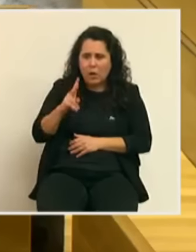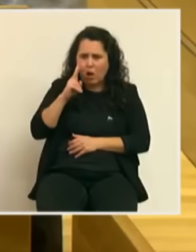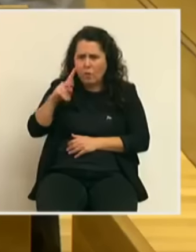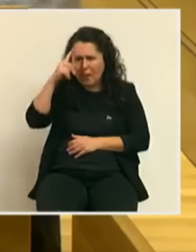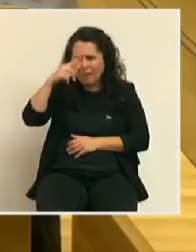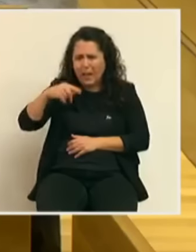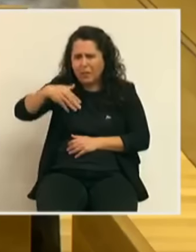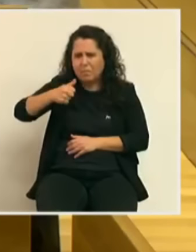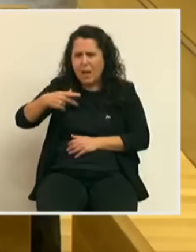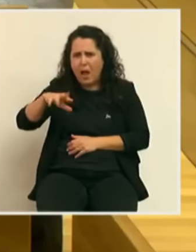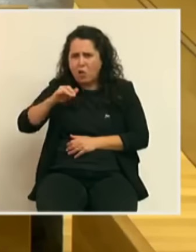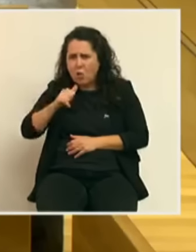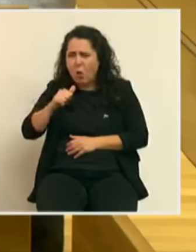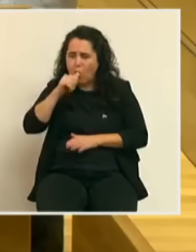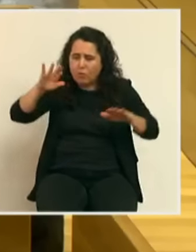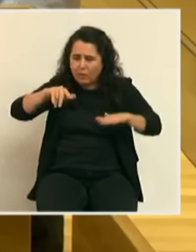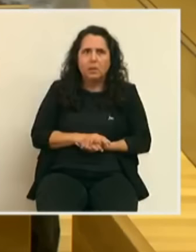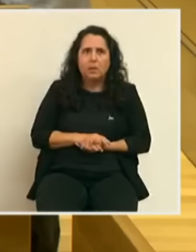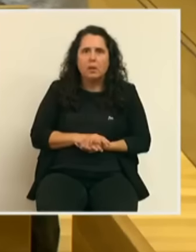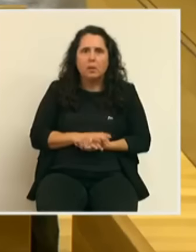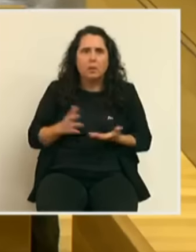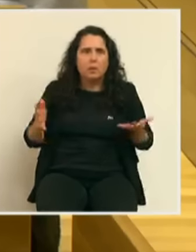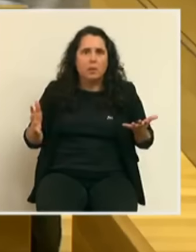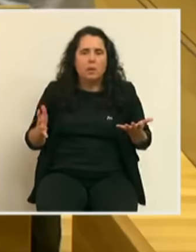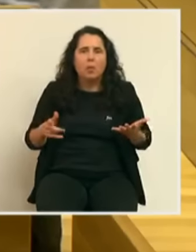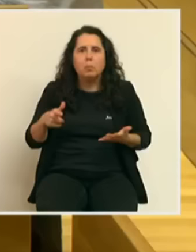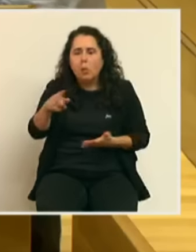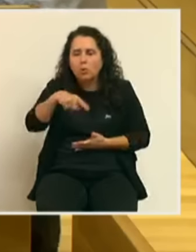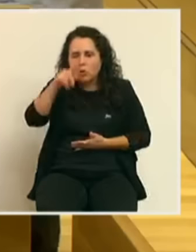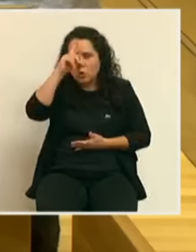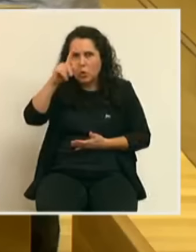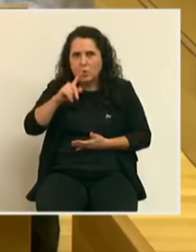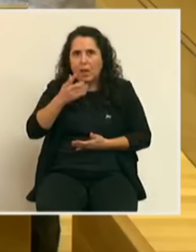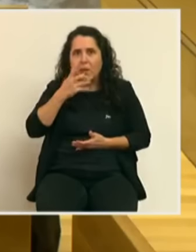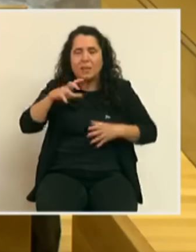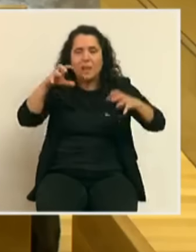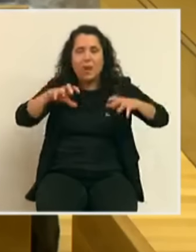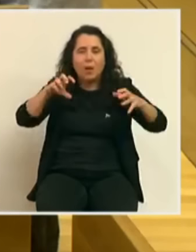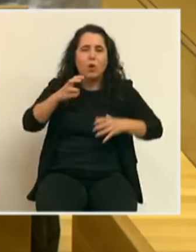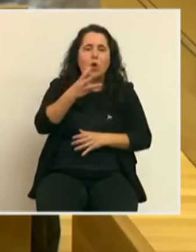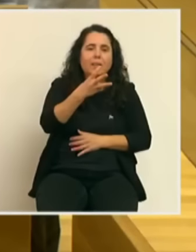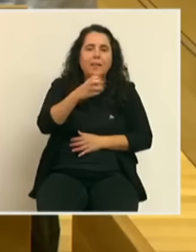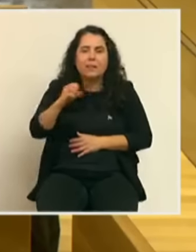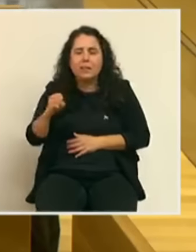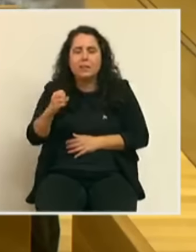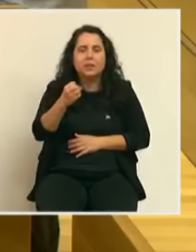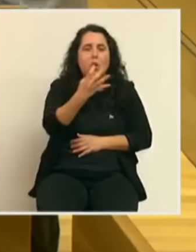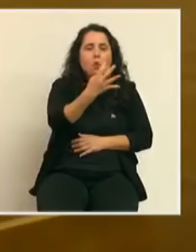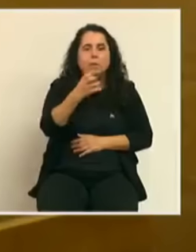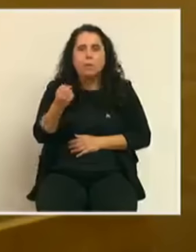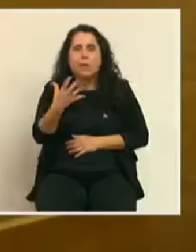magre o el cabal del barranc del pollo. ¿Vostès no sabían que si cauen 300, 400 o 500 litres